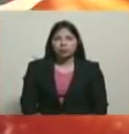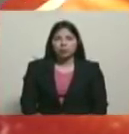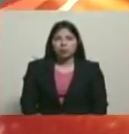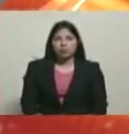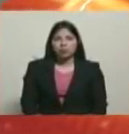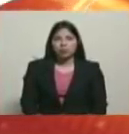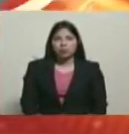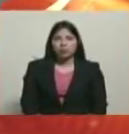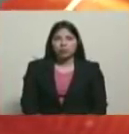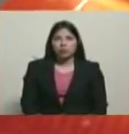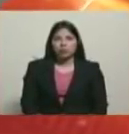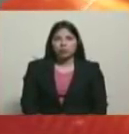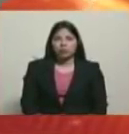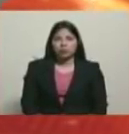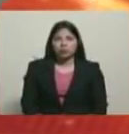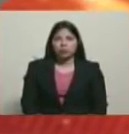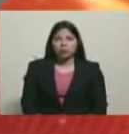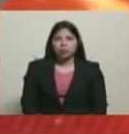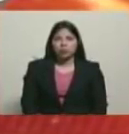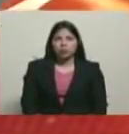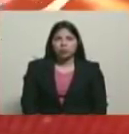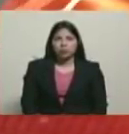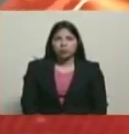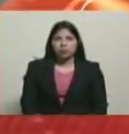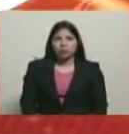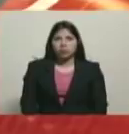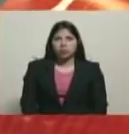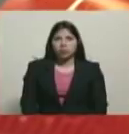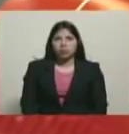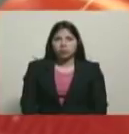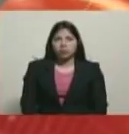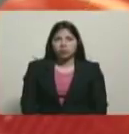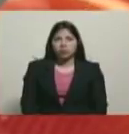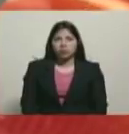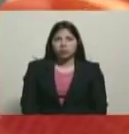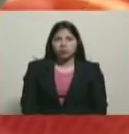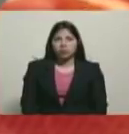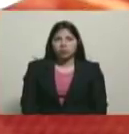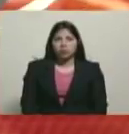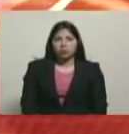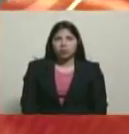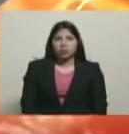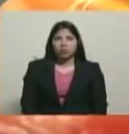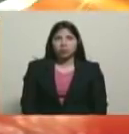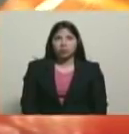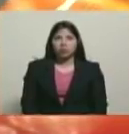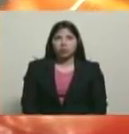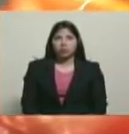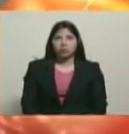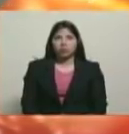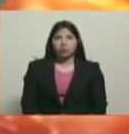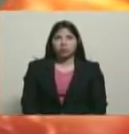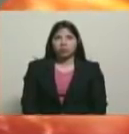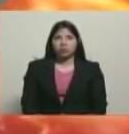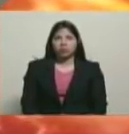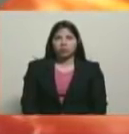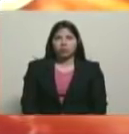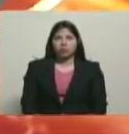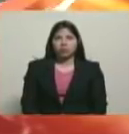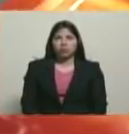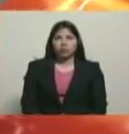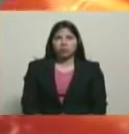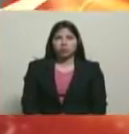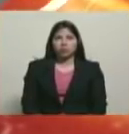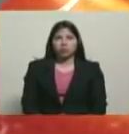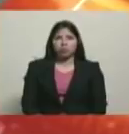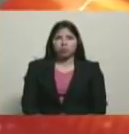un grupo de militares, de funcionarios del CEBIN, de otras que se habían